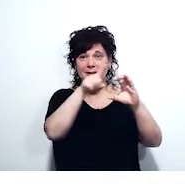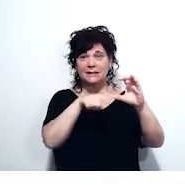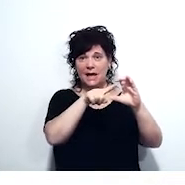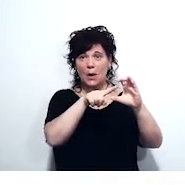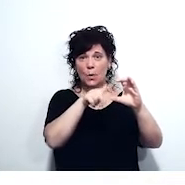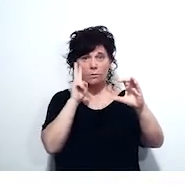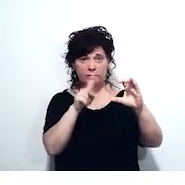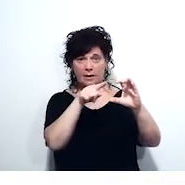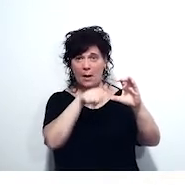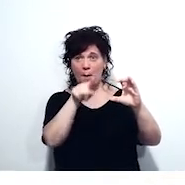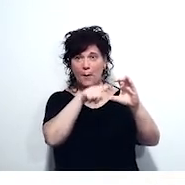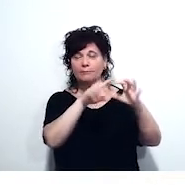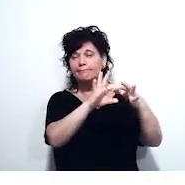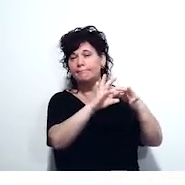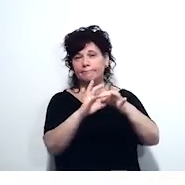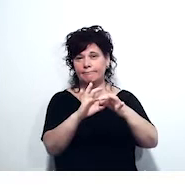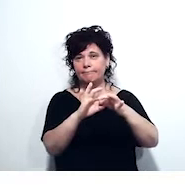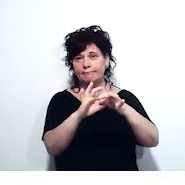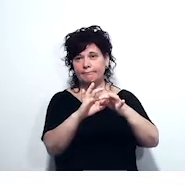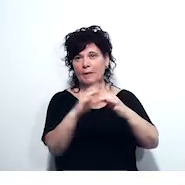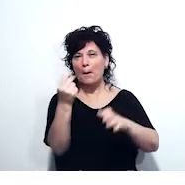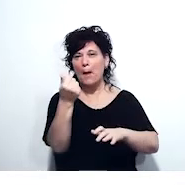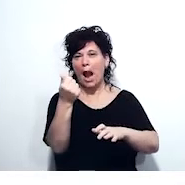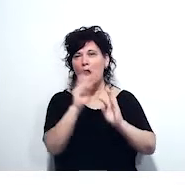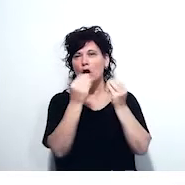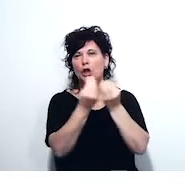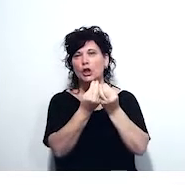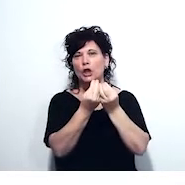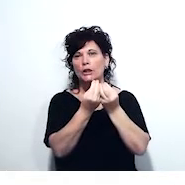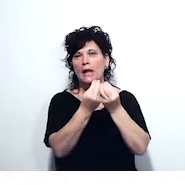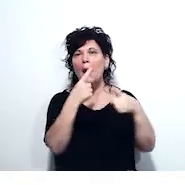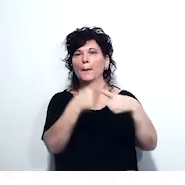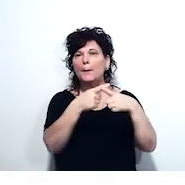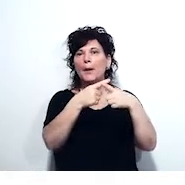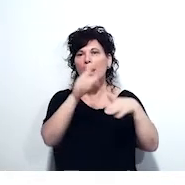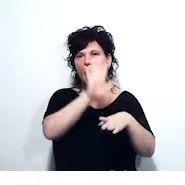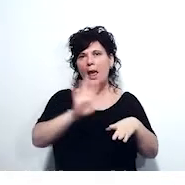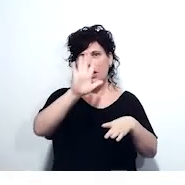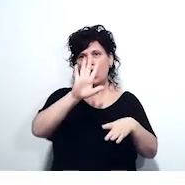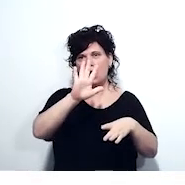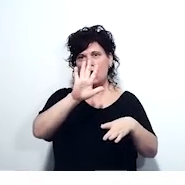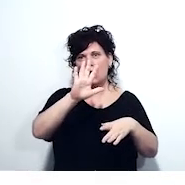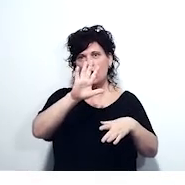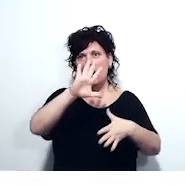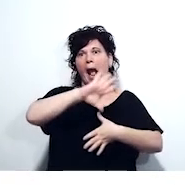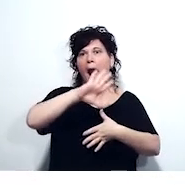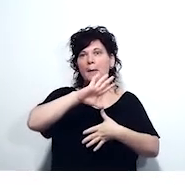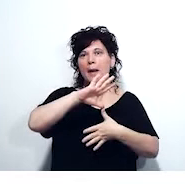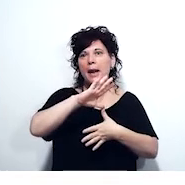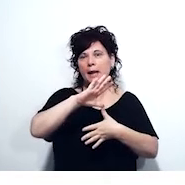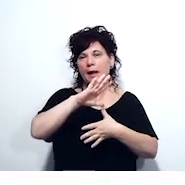círculo acá que ven tiene que ver con el valor total por región. América es la región